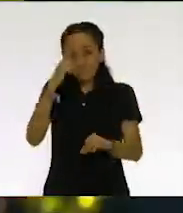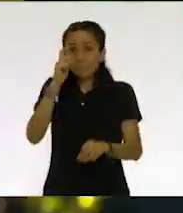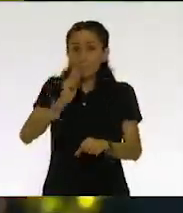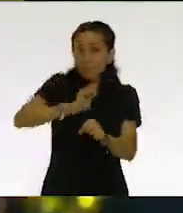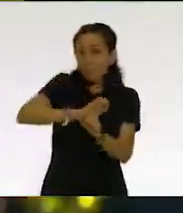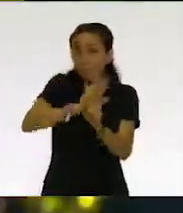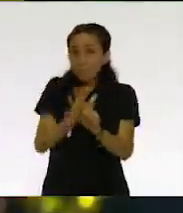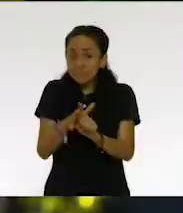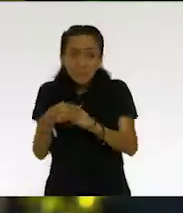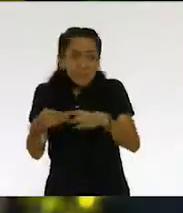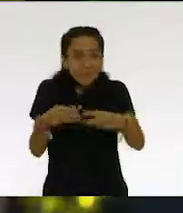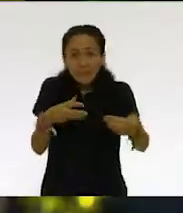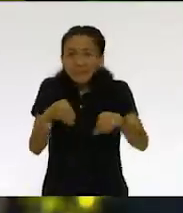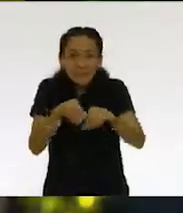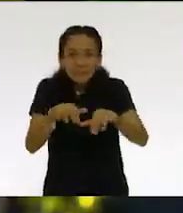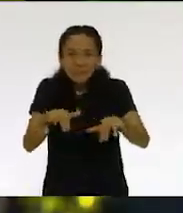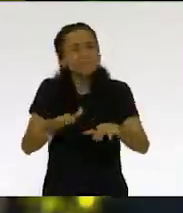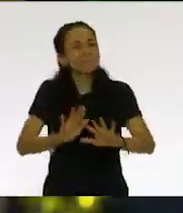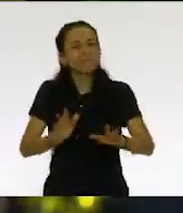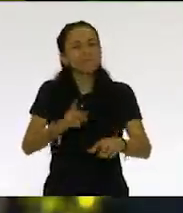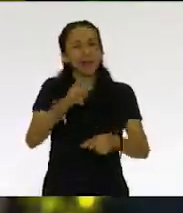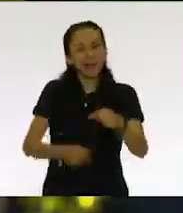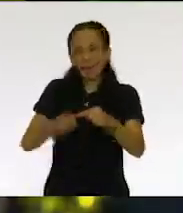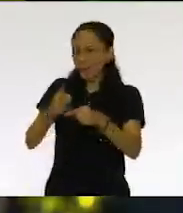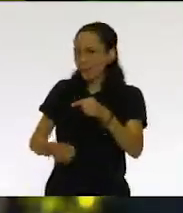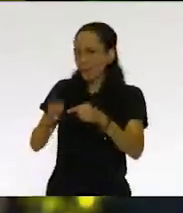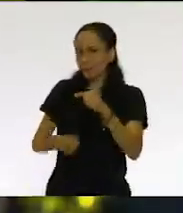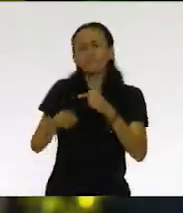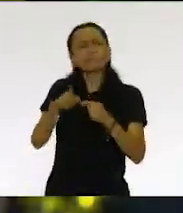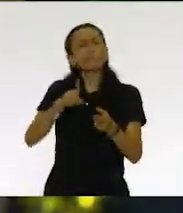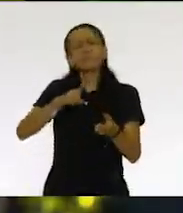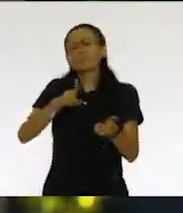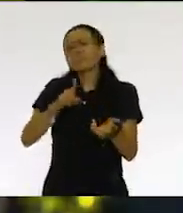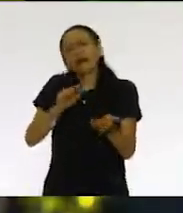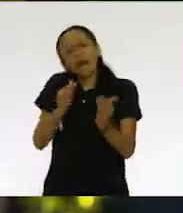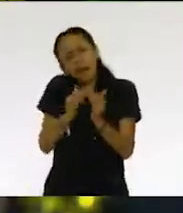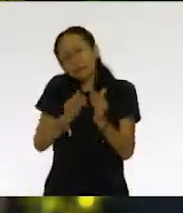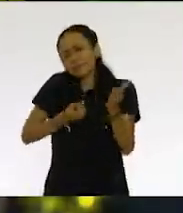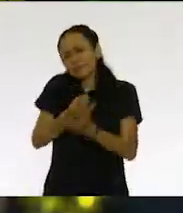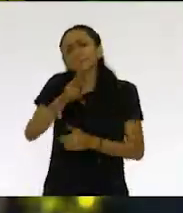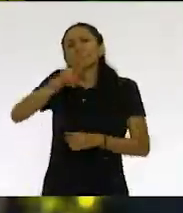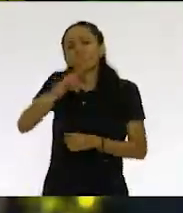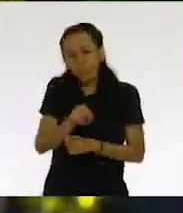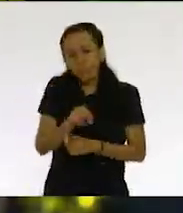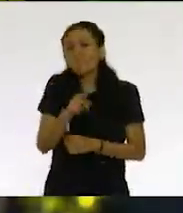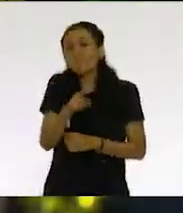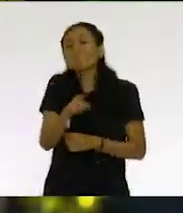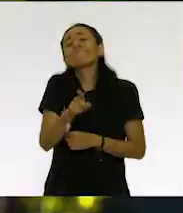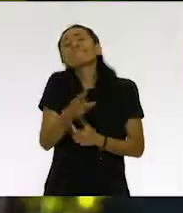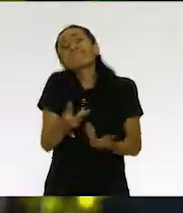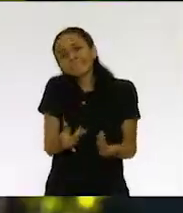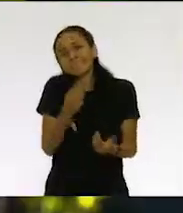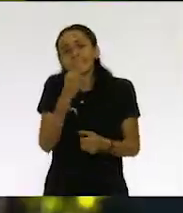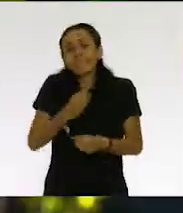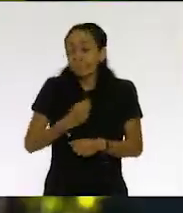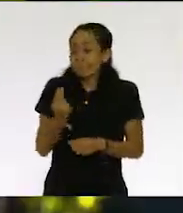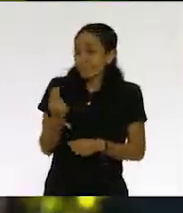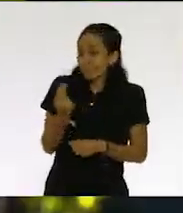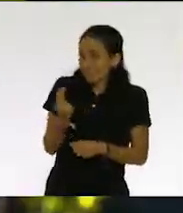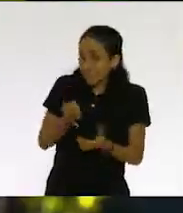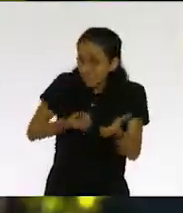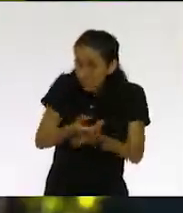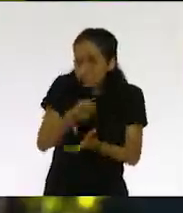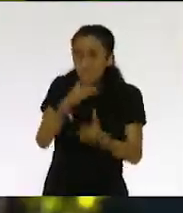no salir de casa a menos que sea muy necesario. Si lo haces, utiliza el